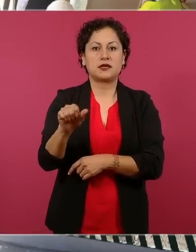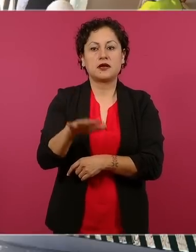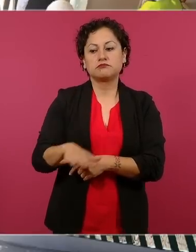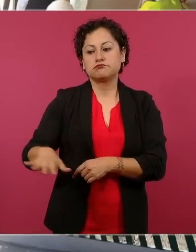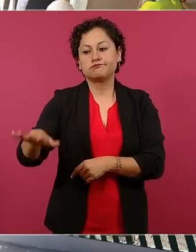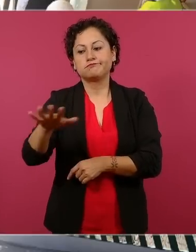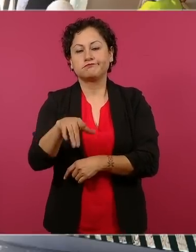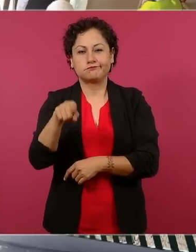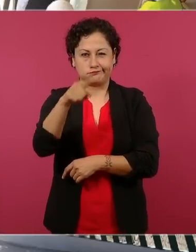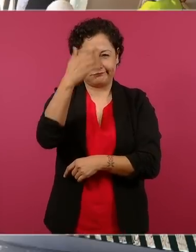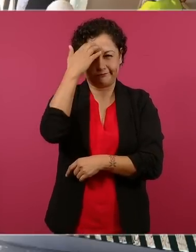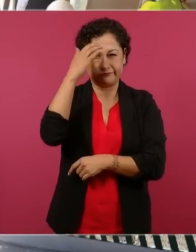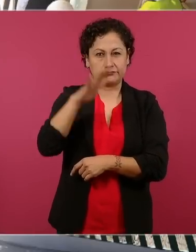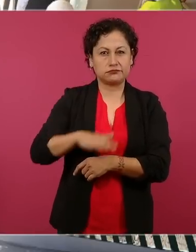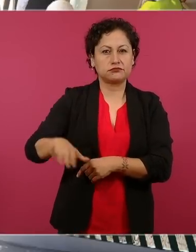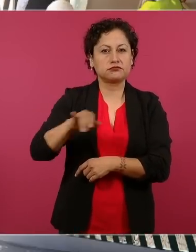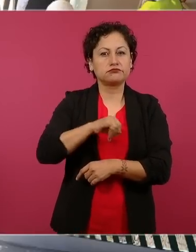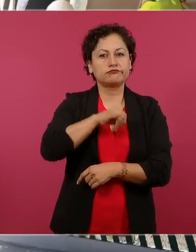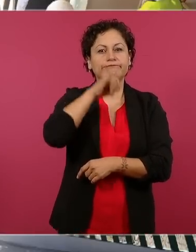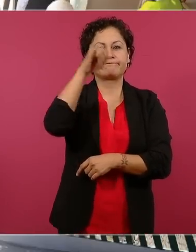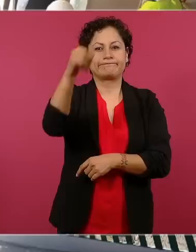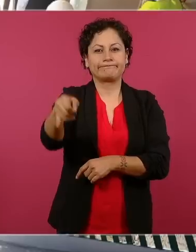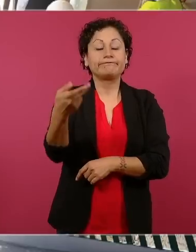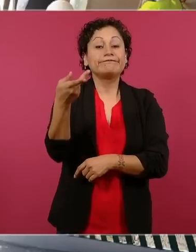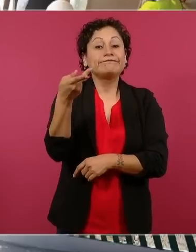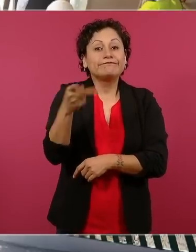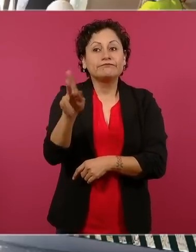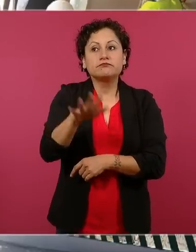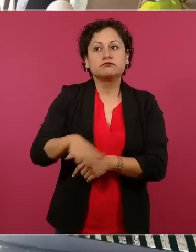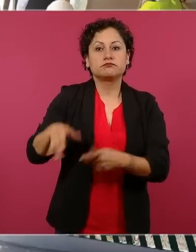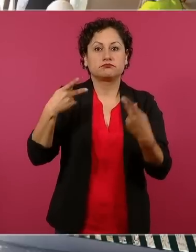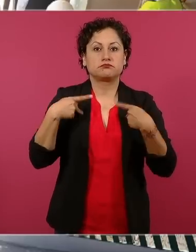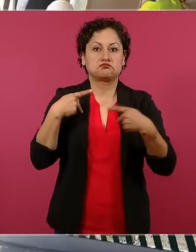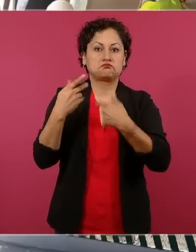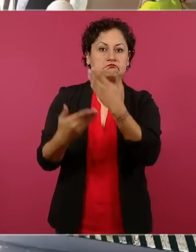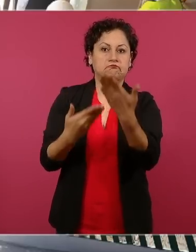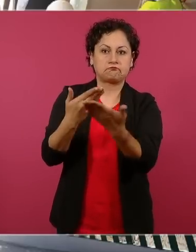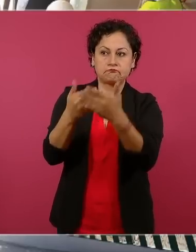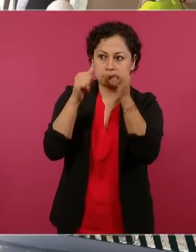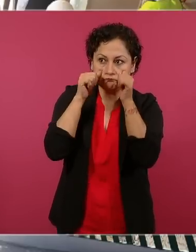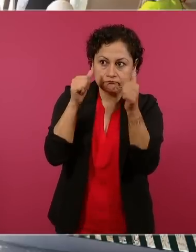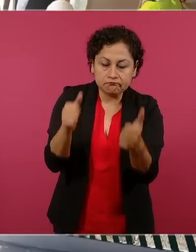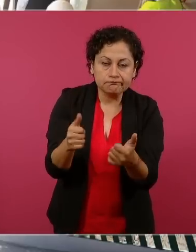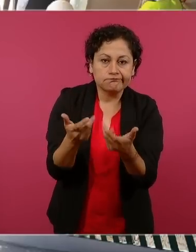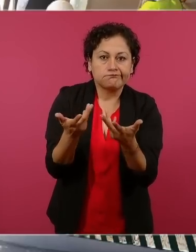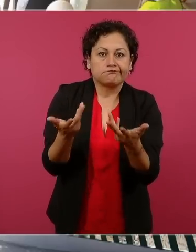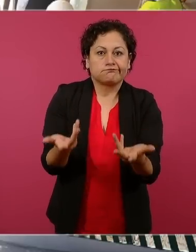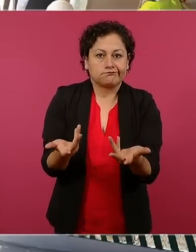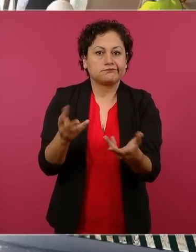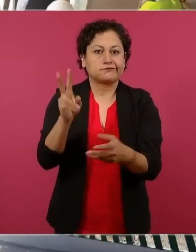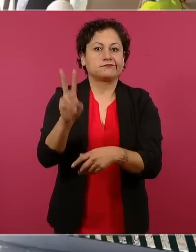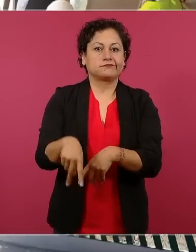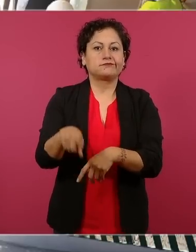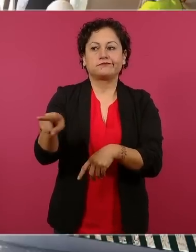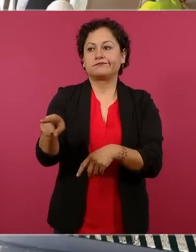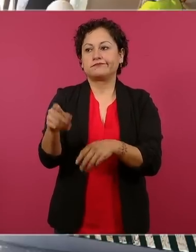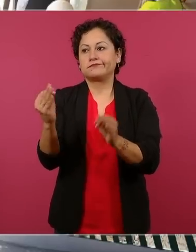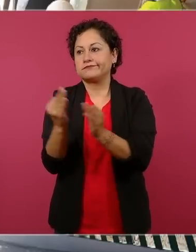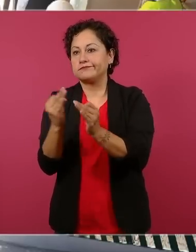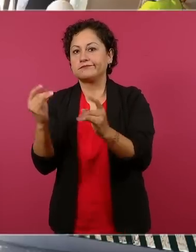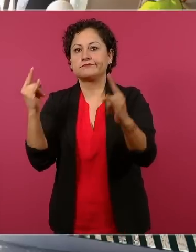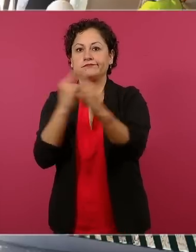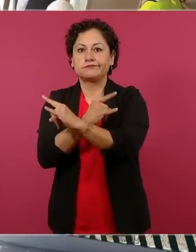muy apartada y donde si no se tiene atención por parte de una institución pública, pues lo que queda es la carretera y